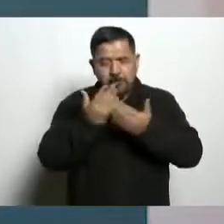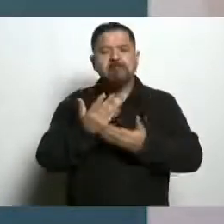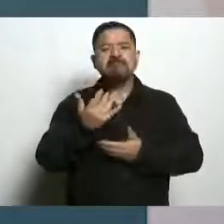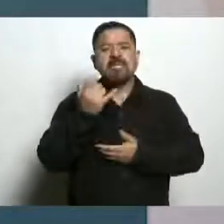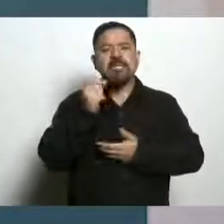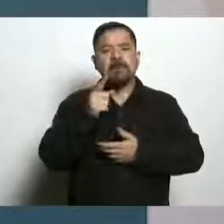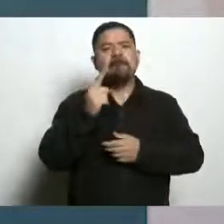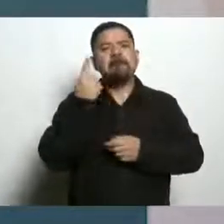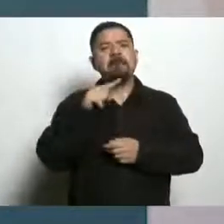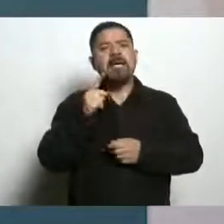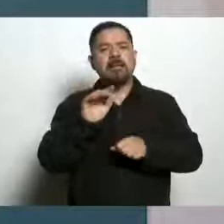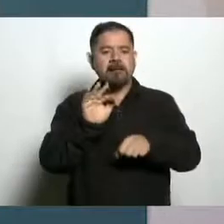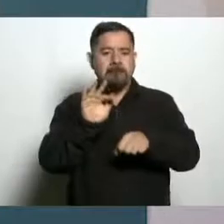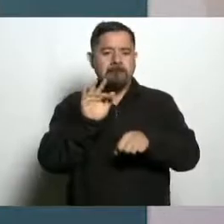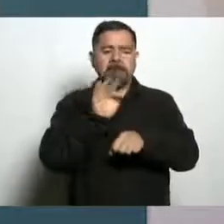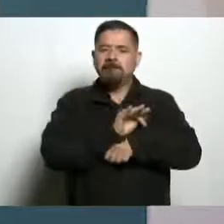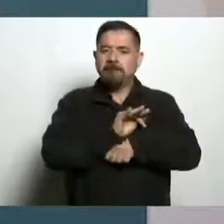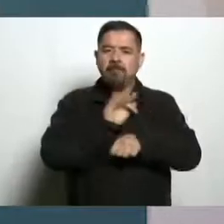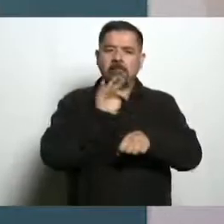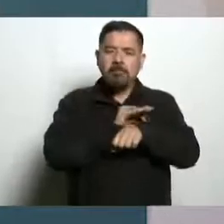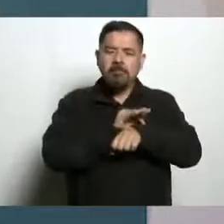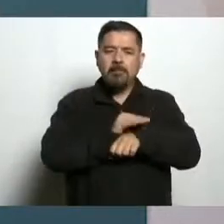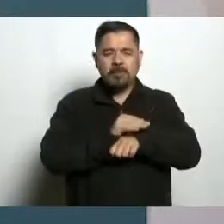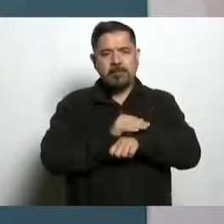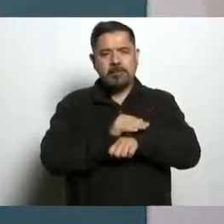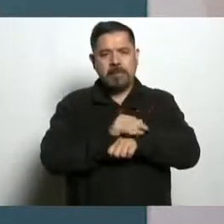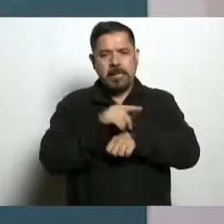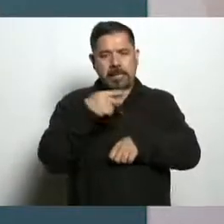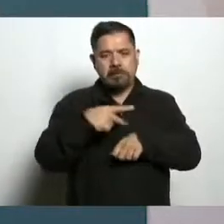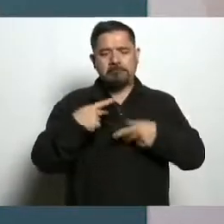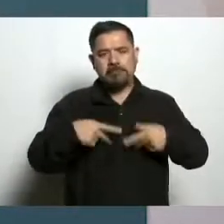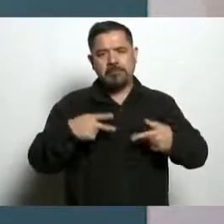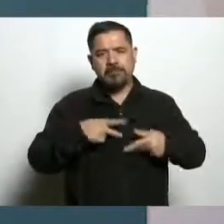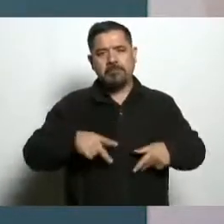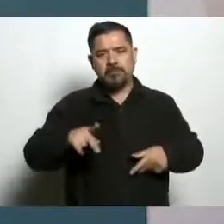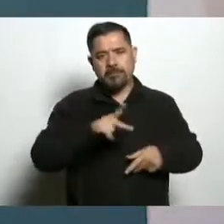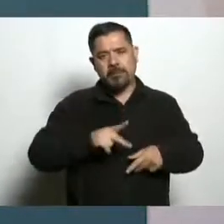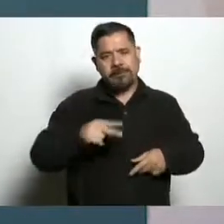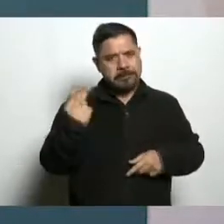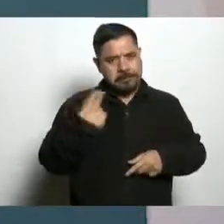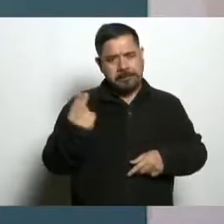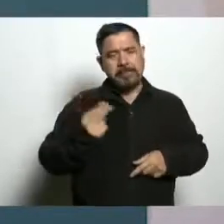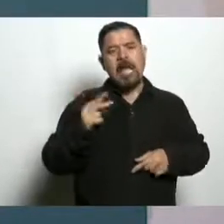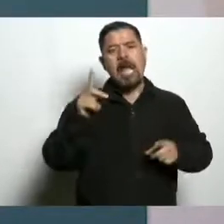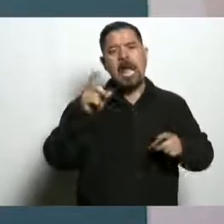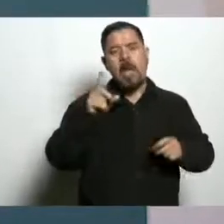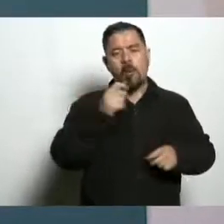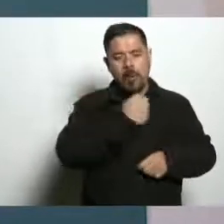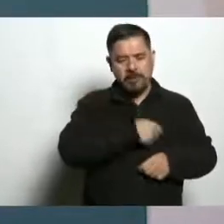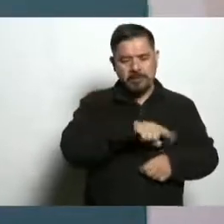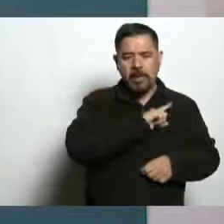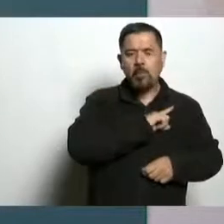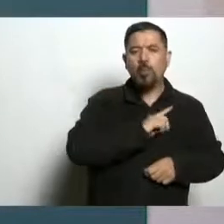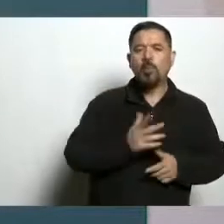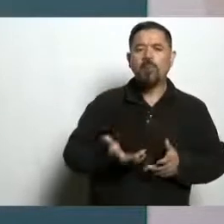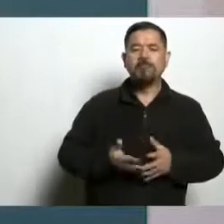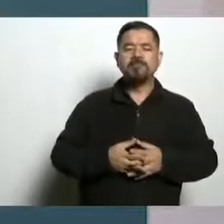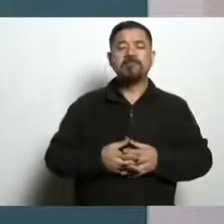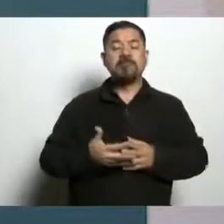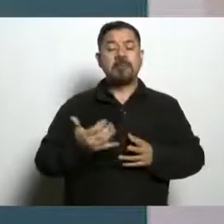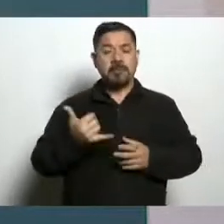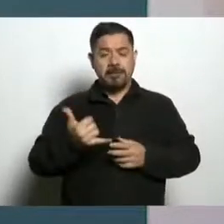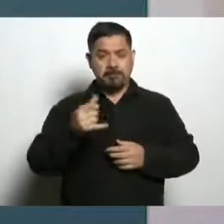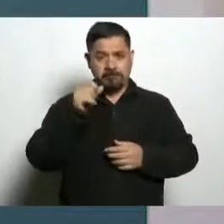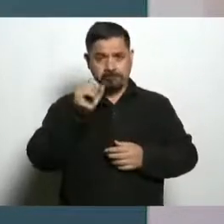y proteger a la población. Tiene que haber agua saludable